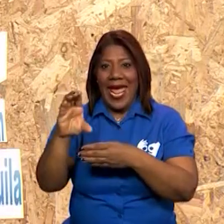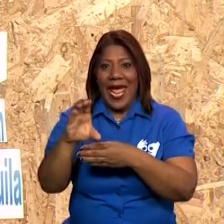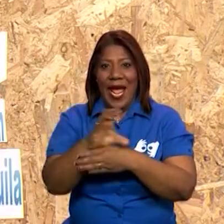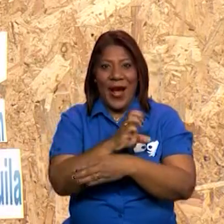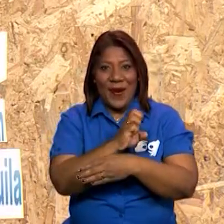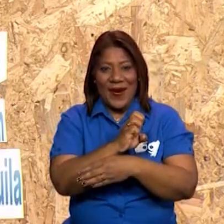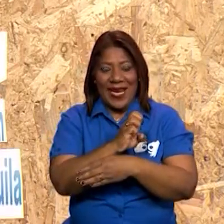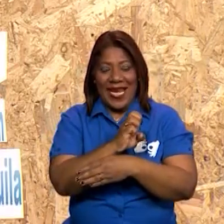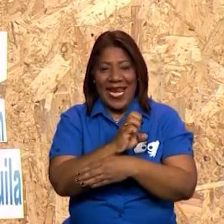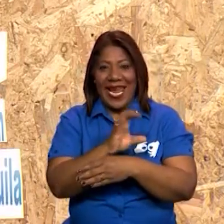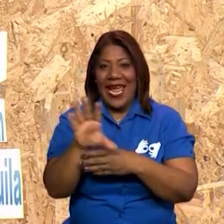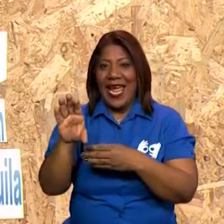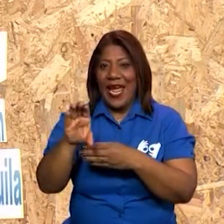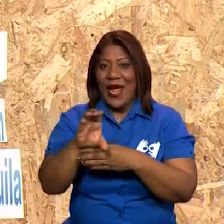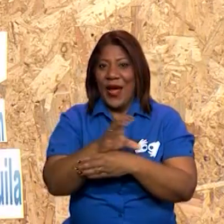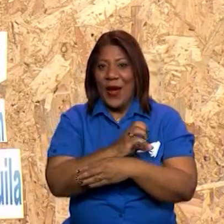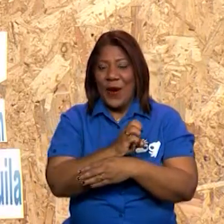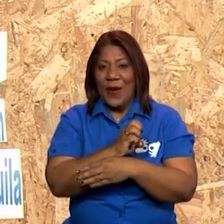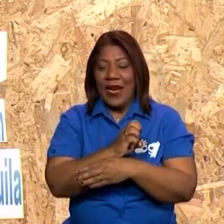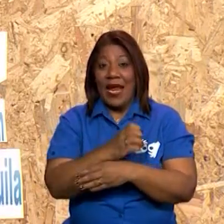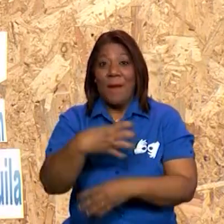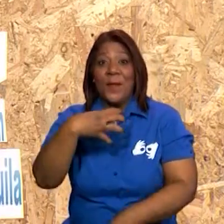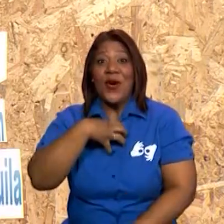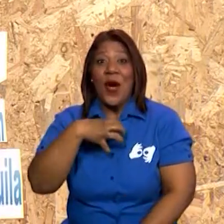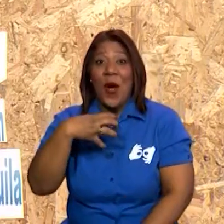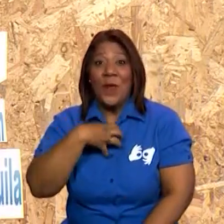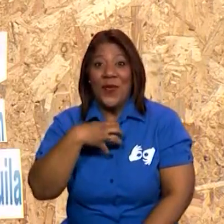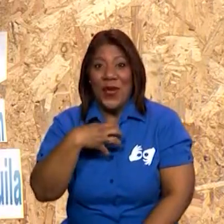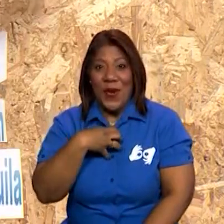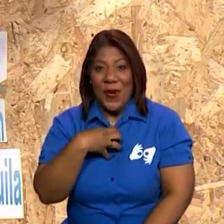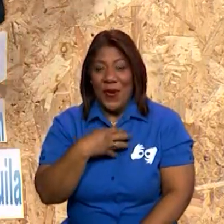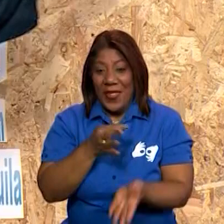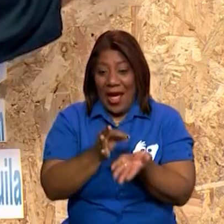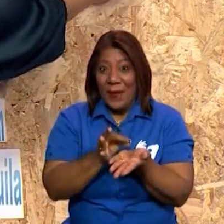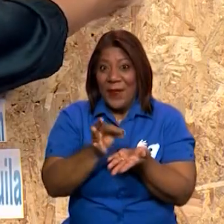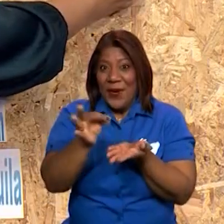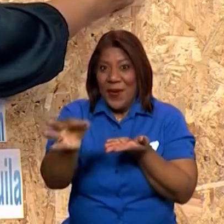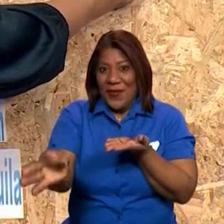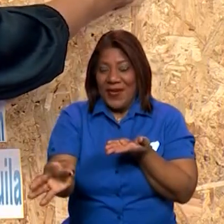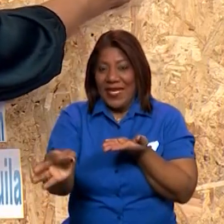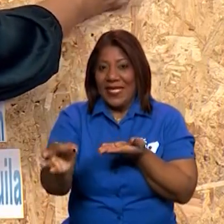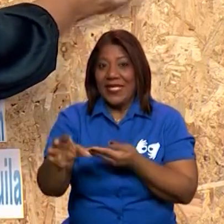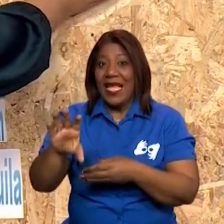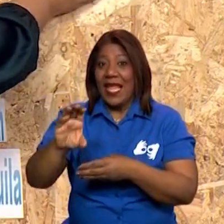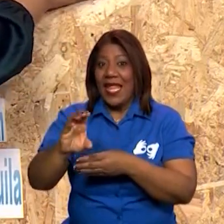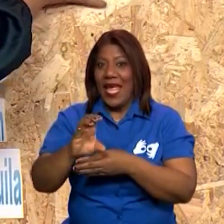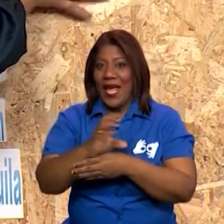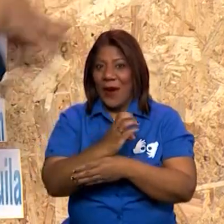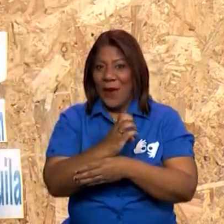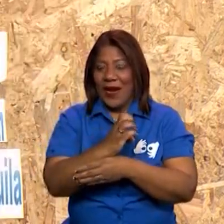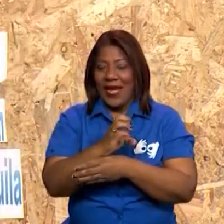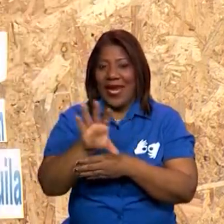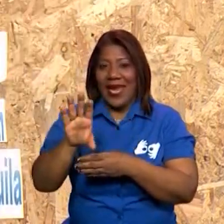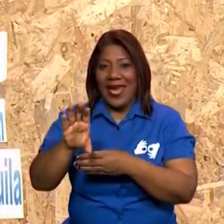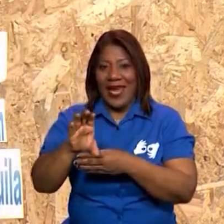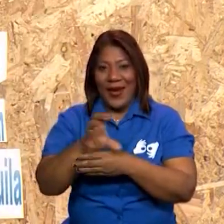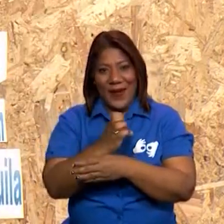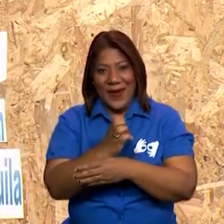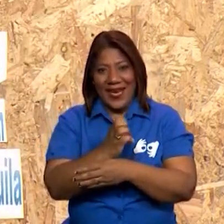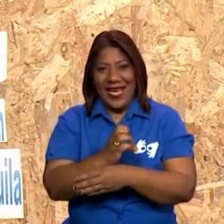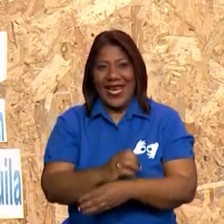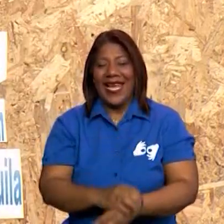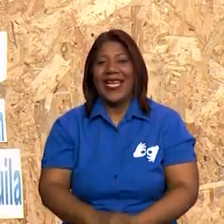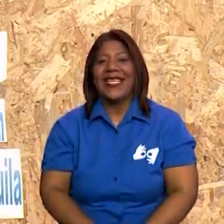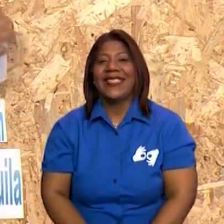Cocle. A ver, ¿quién me dice? Propio, cierto, porque es el nombre de la